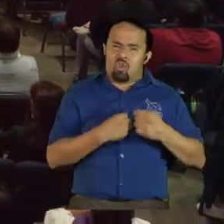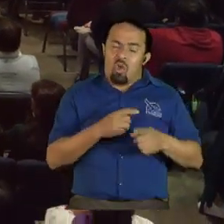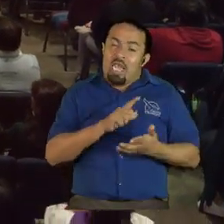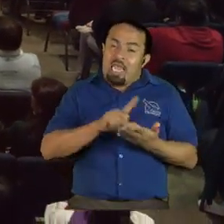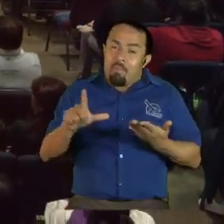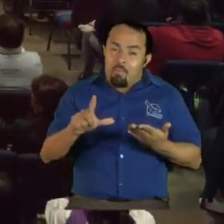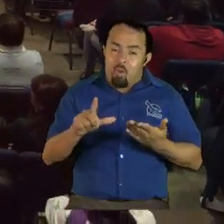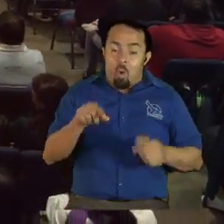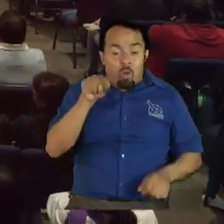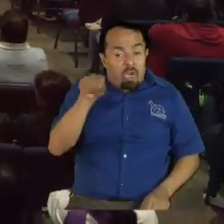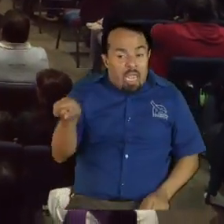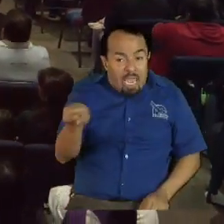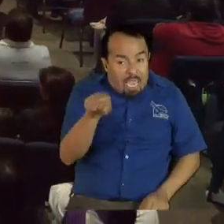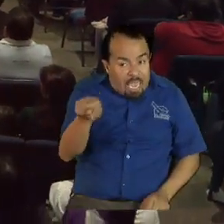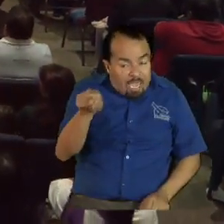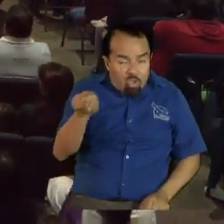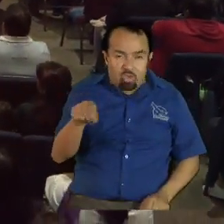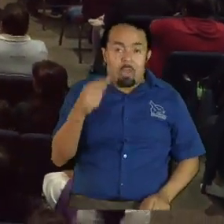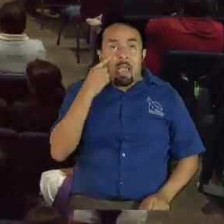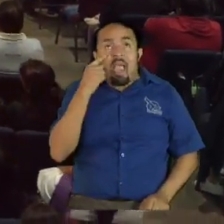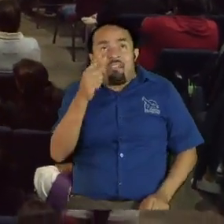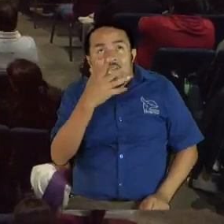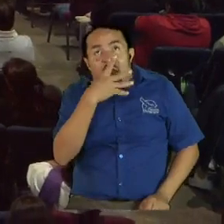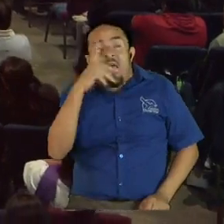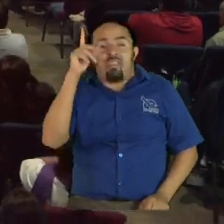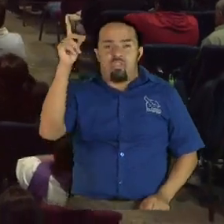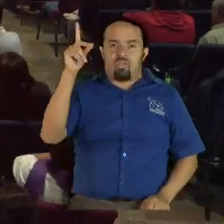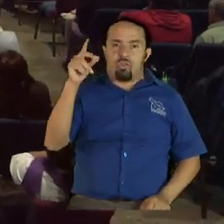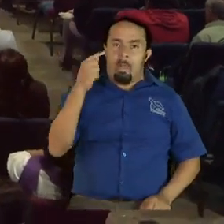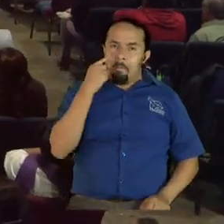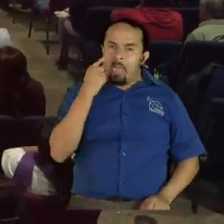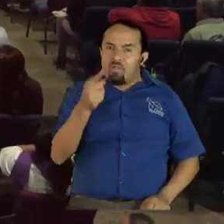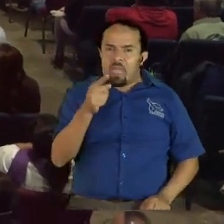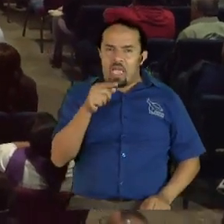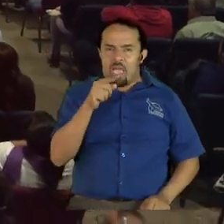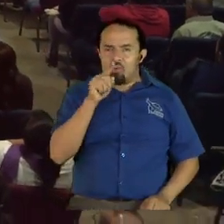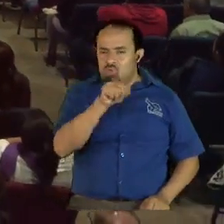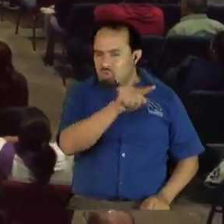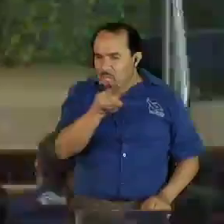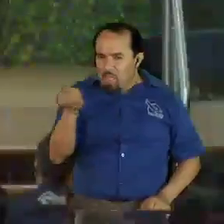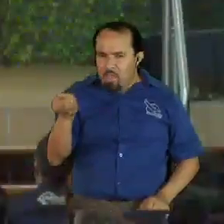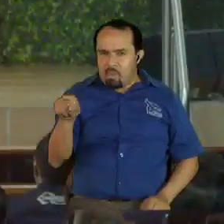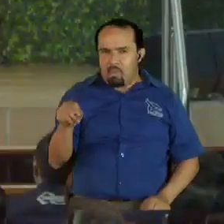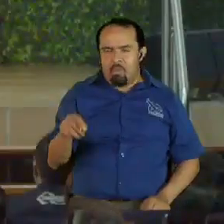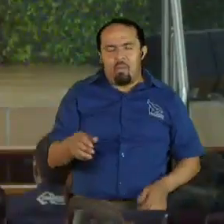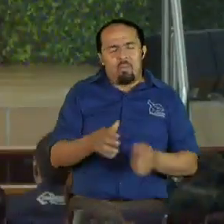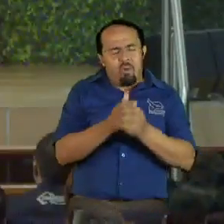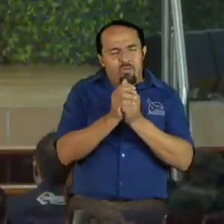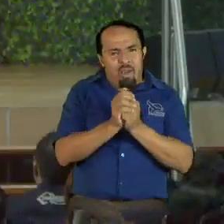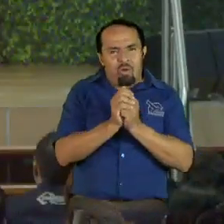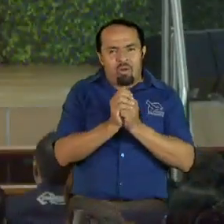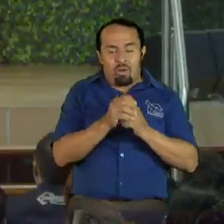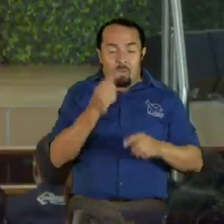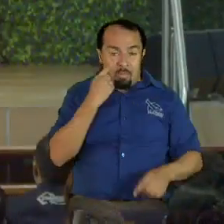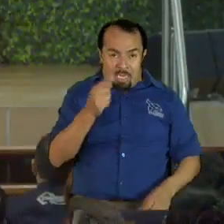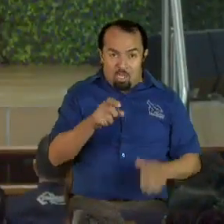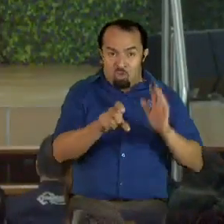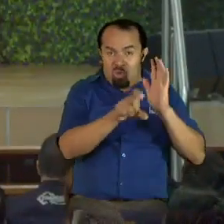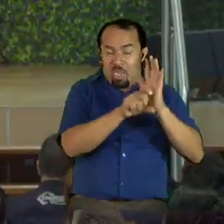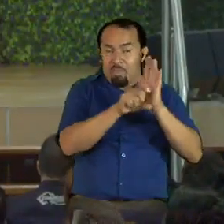ellos verán a Dios. Pero note usted, por favor, esos dos